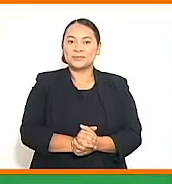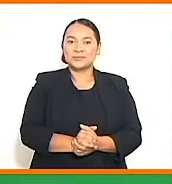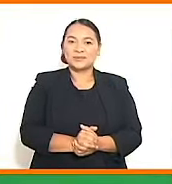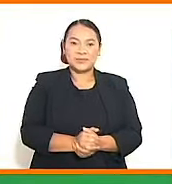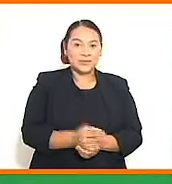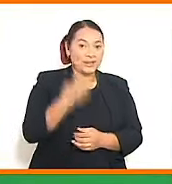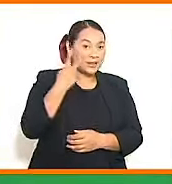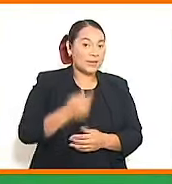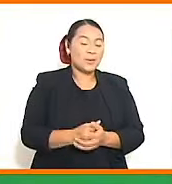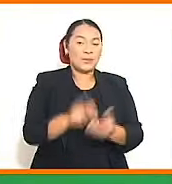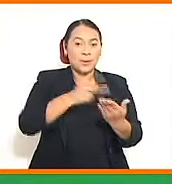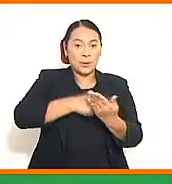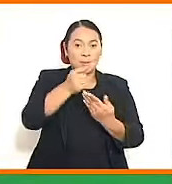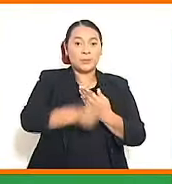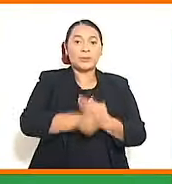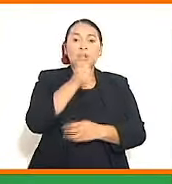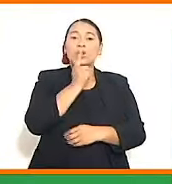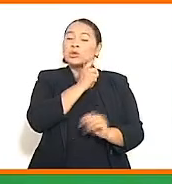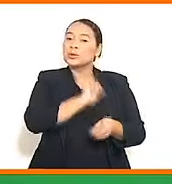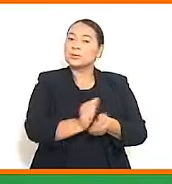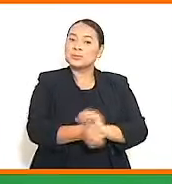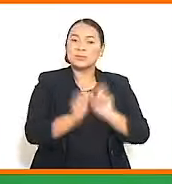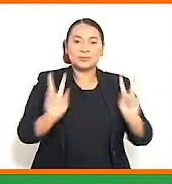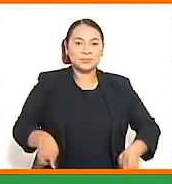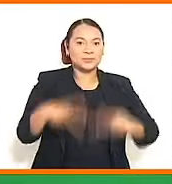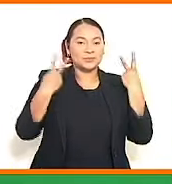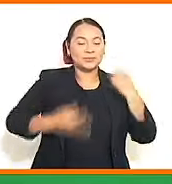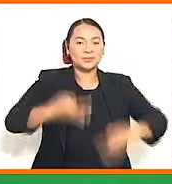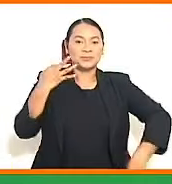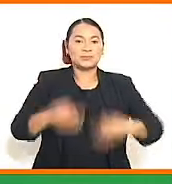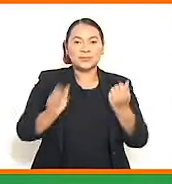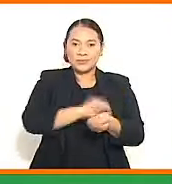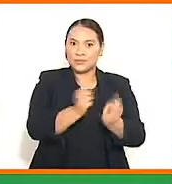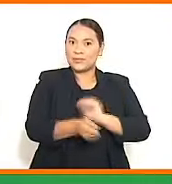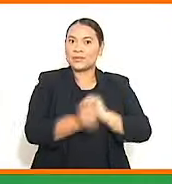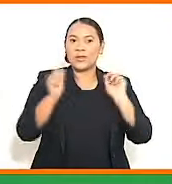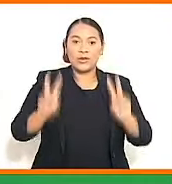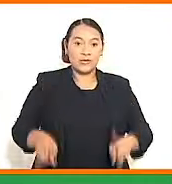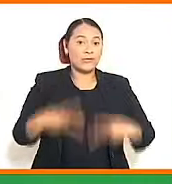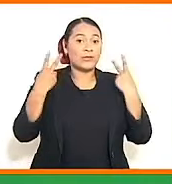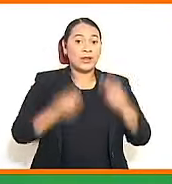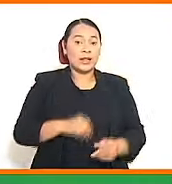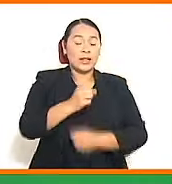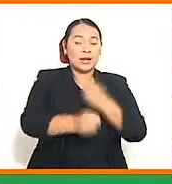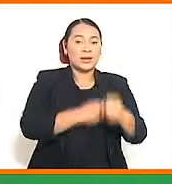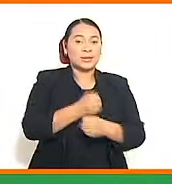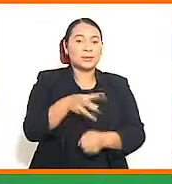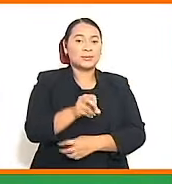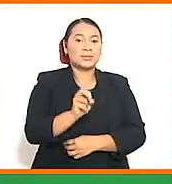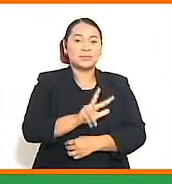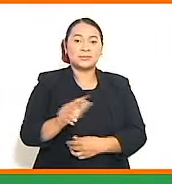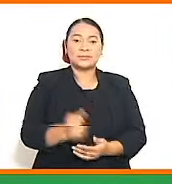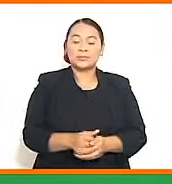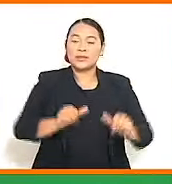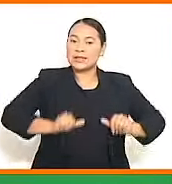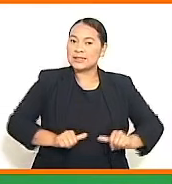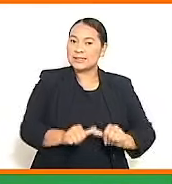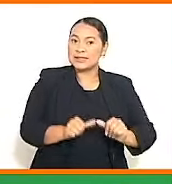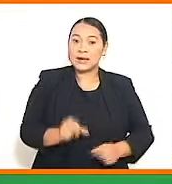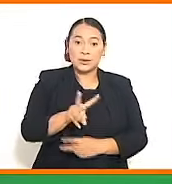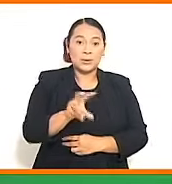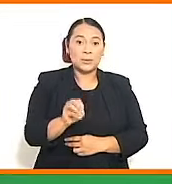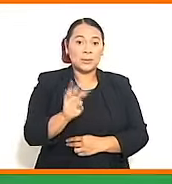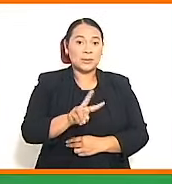Observamos cómo el programa Loto Cambiando Vidas cambió muchas vidas en este 2023 y lo seguirá haciendo en este